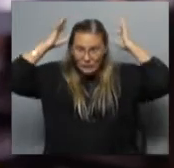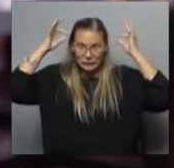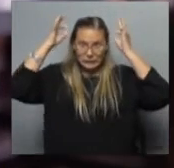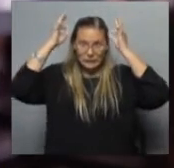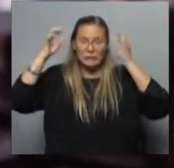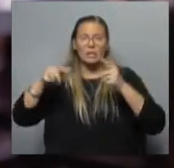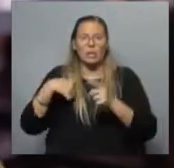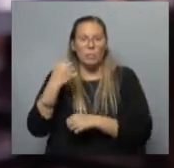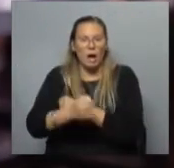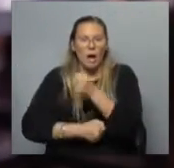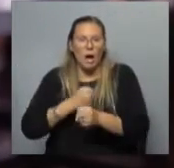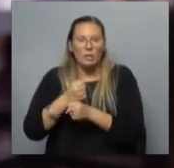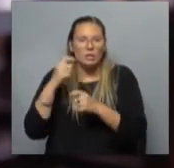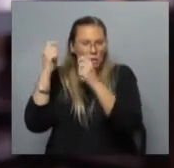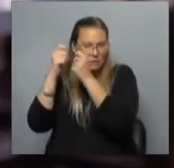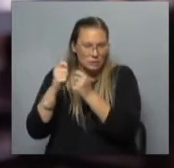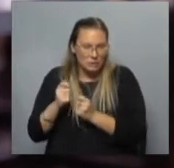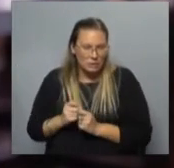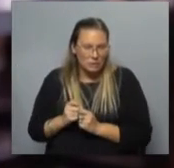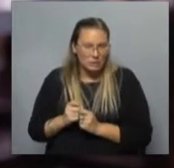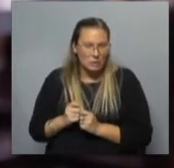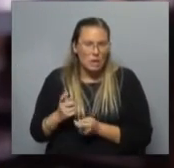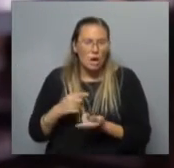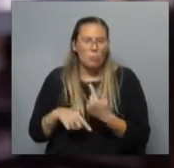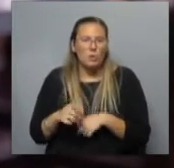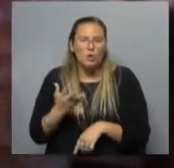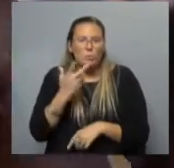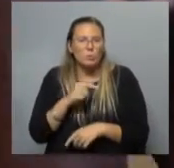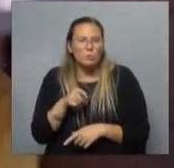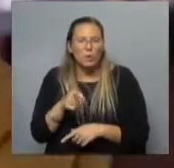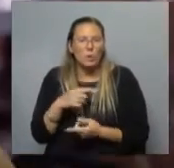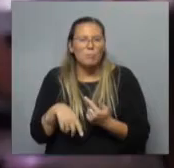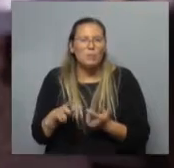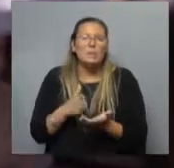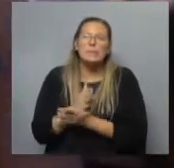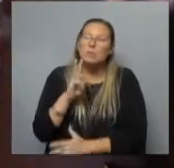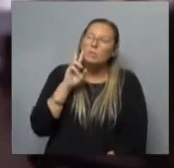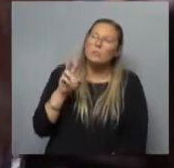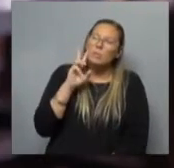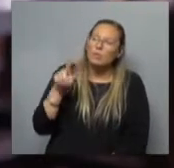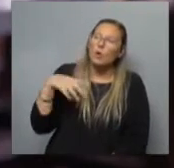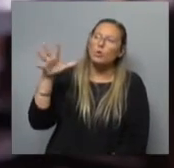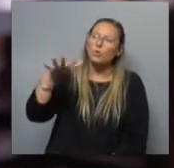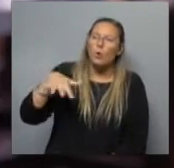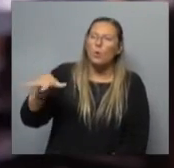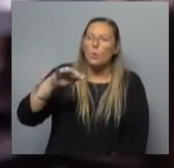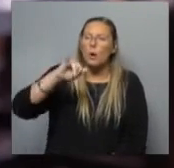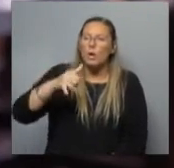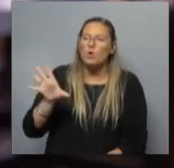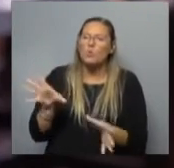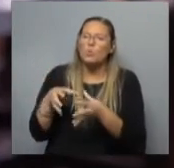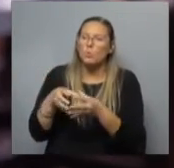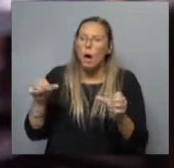hecho, después de unos años me hice de rastas, pero porque no me gustaban esas cosas. Pero siempre viendo que en otros lados había un